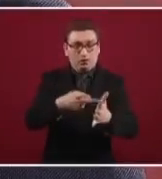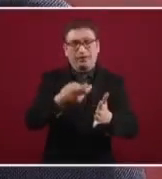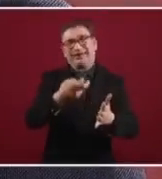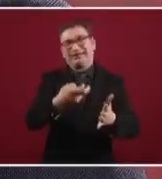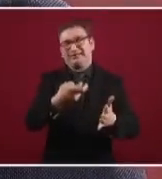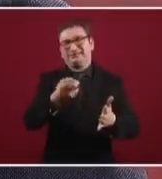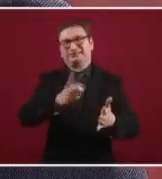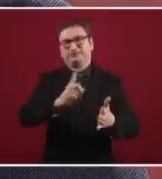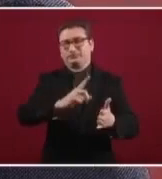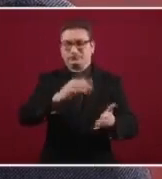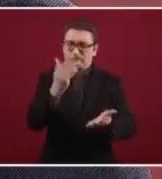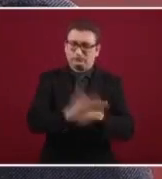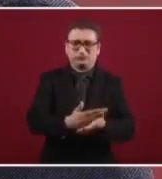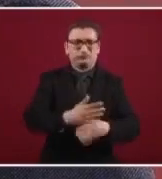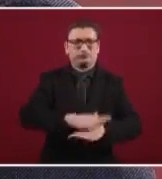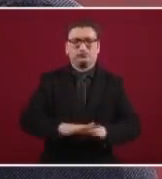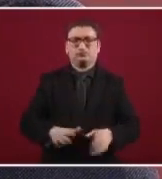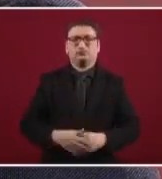hechos ilícitos